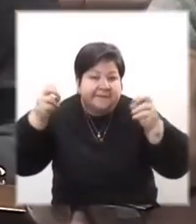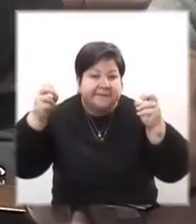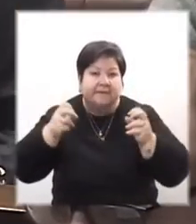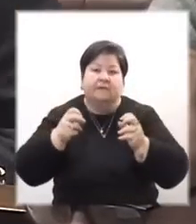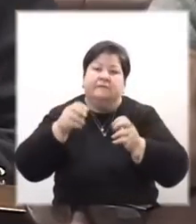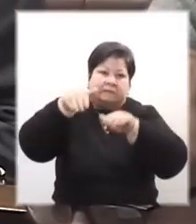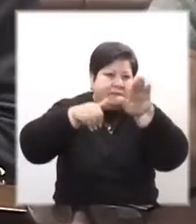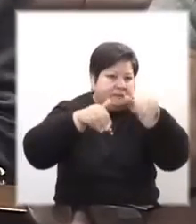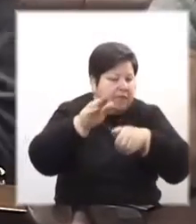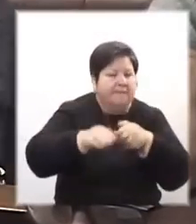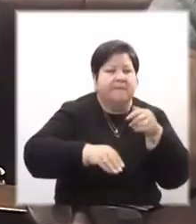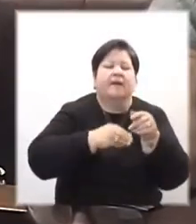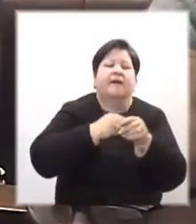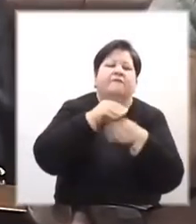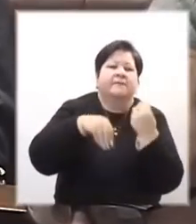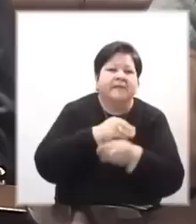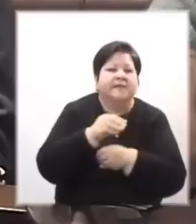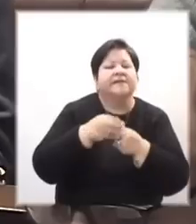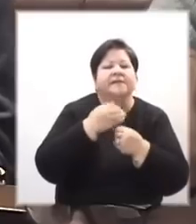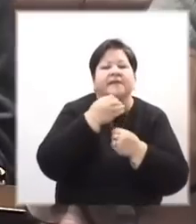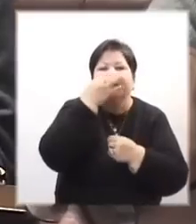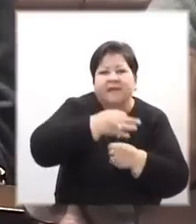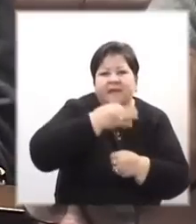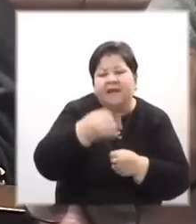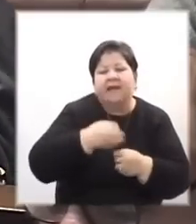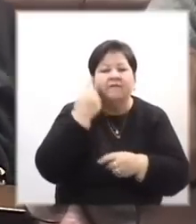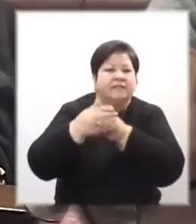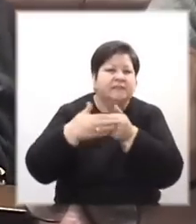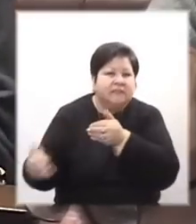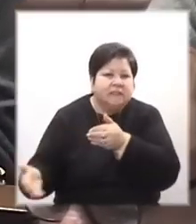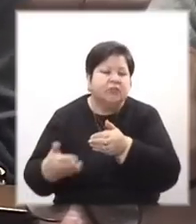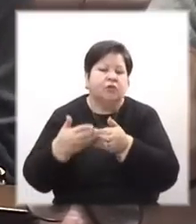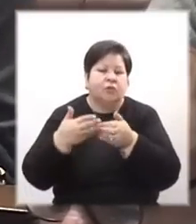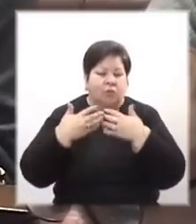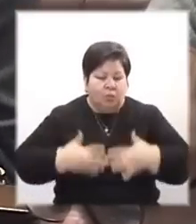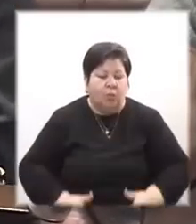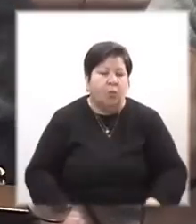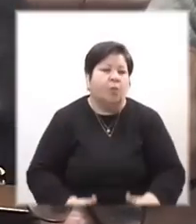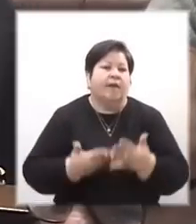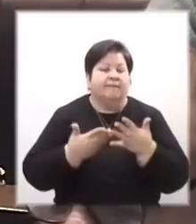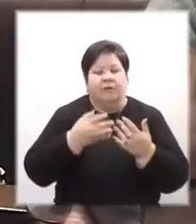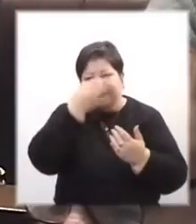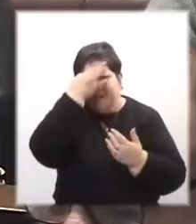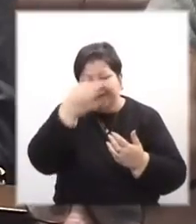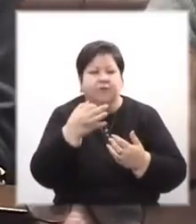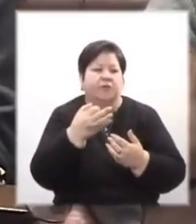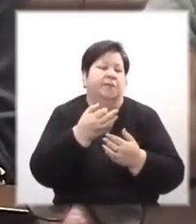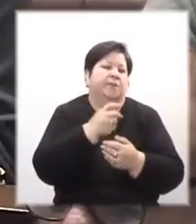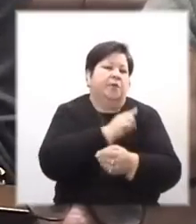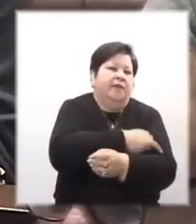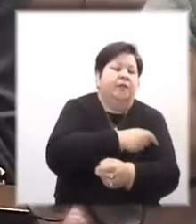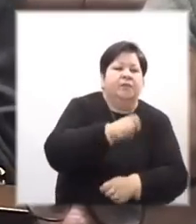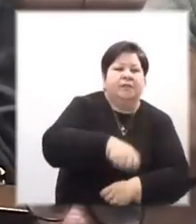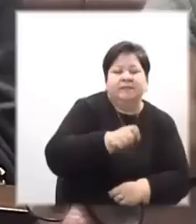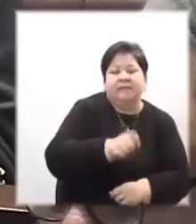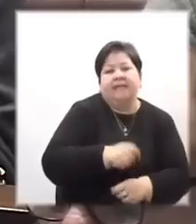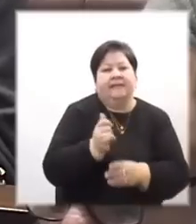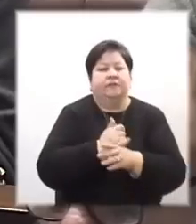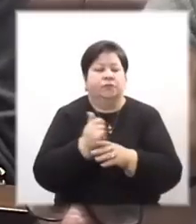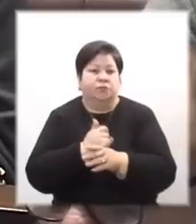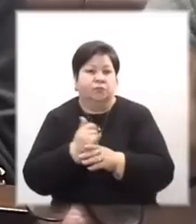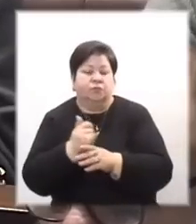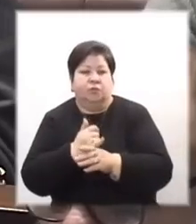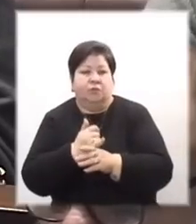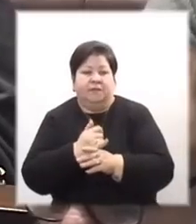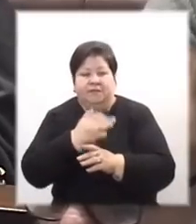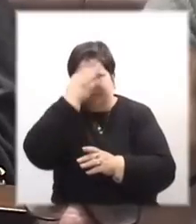Se cita declarar a algún familiar, algún vecino. El cuerpo es periciado por técnicos del Poder Judicial, del Instituto Técnico Forense, que examinan